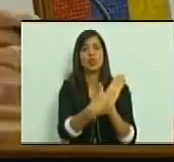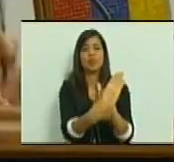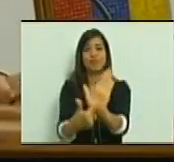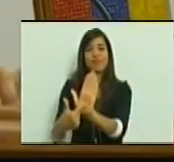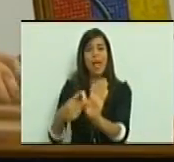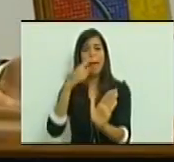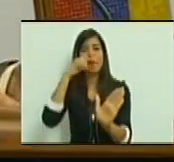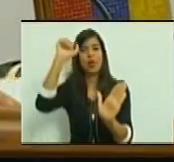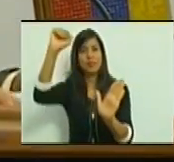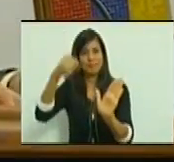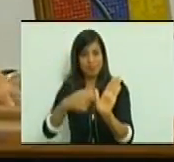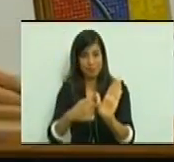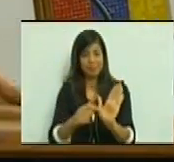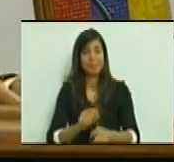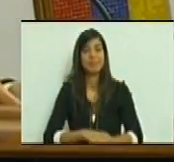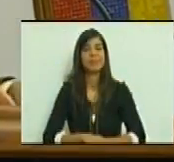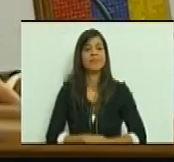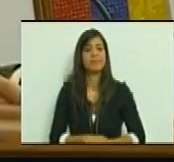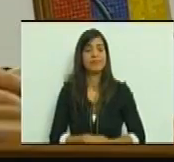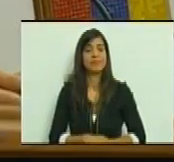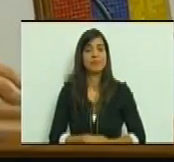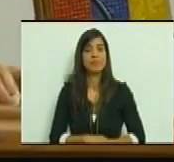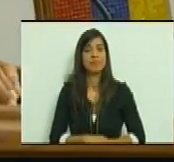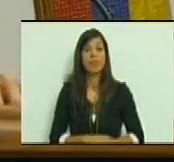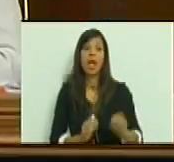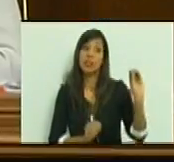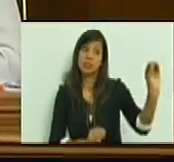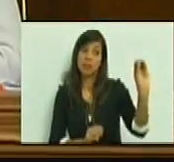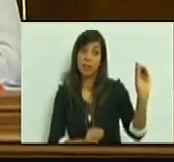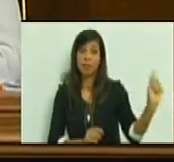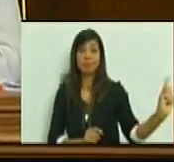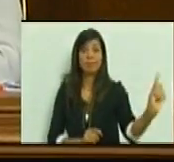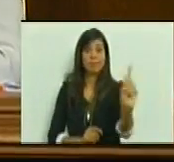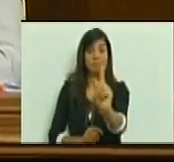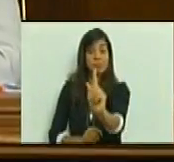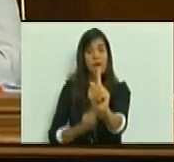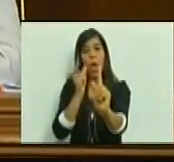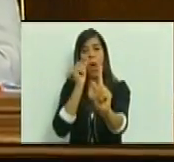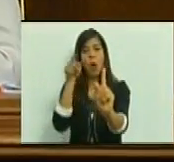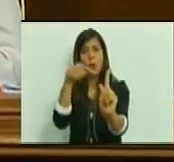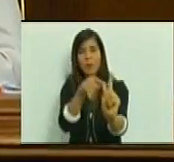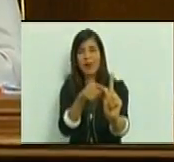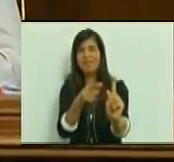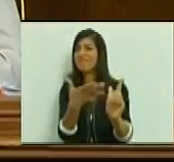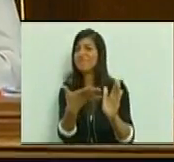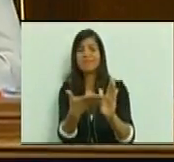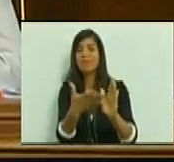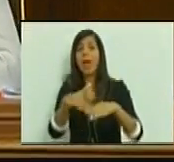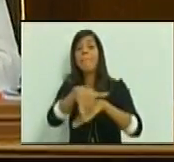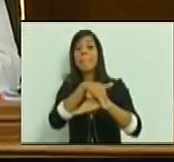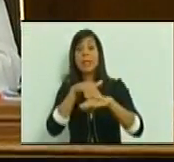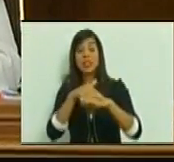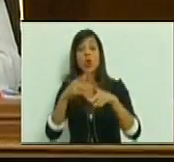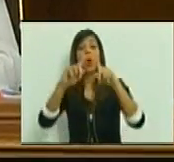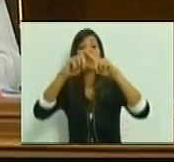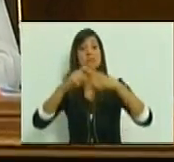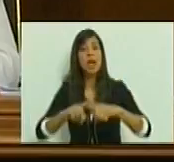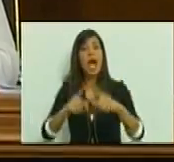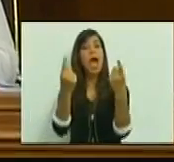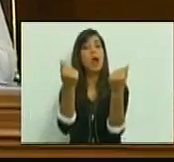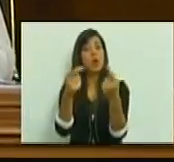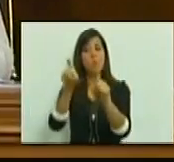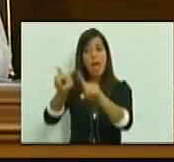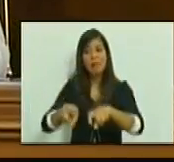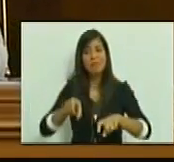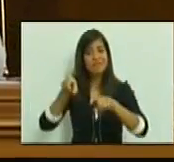todo, presidente. Bueno, voy a invitar al vicepresidente sectorial de Economía para que haga uso de la tribuna de oradores y se dirija